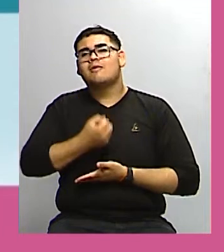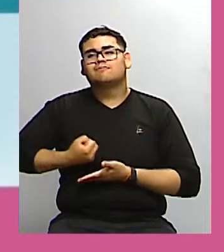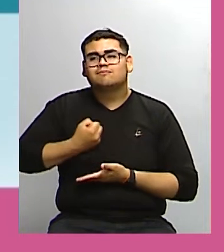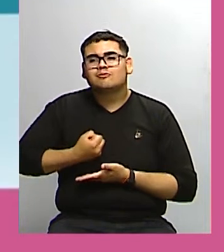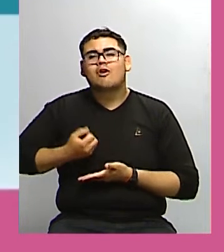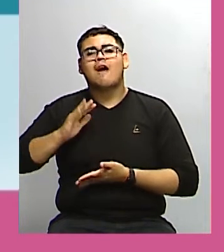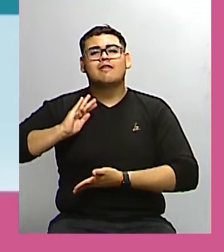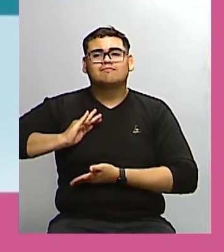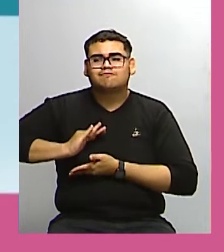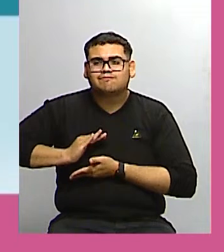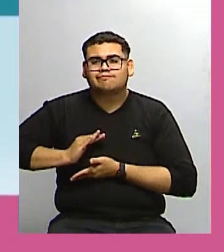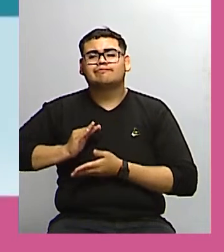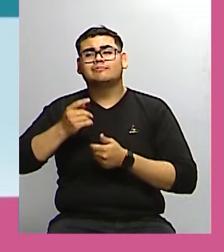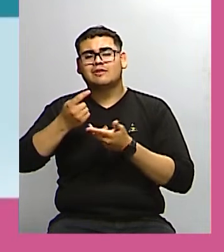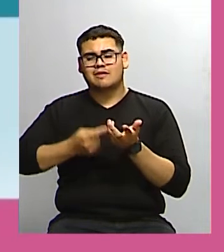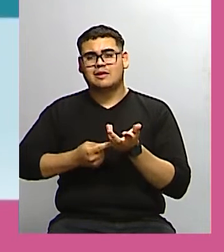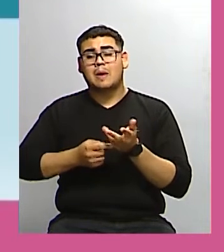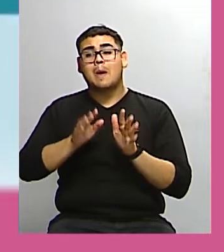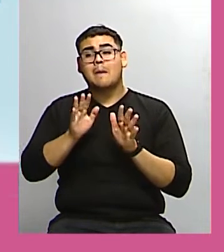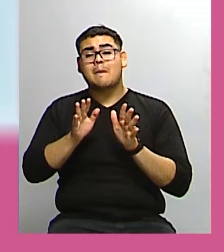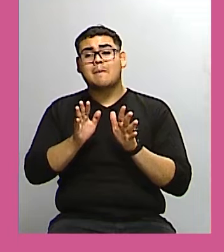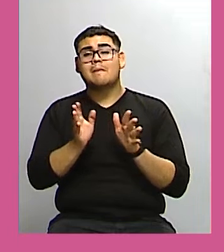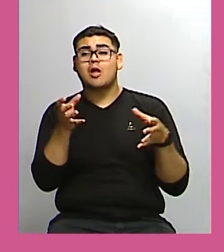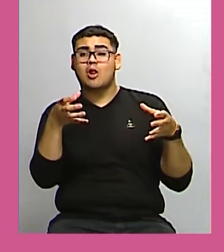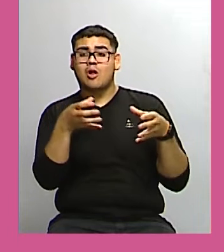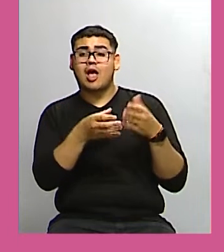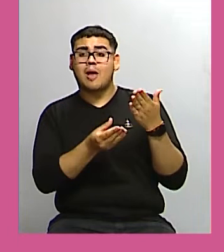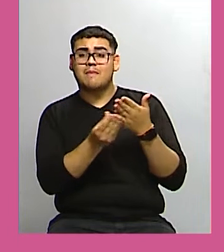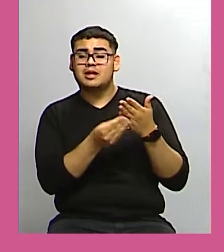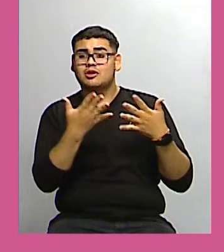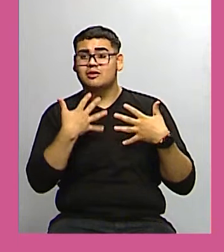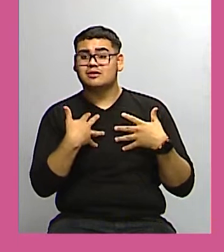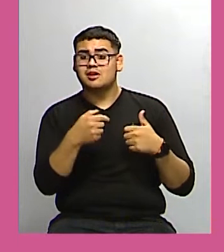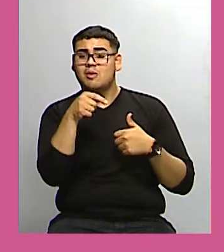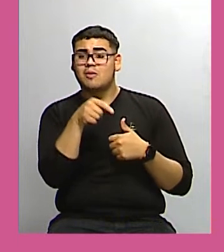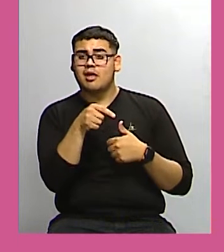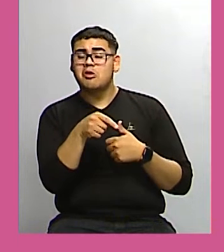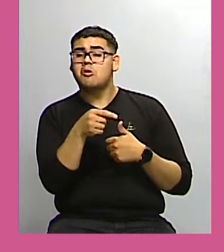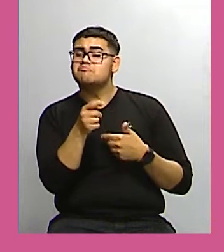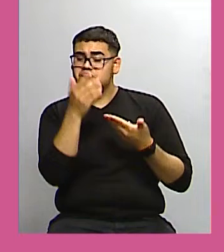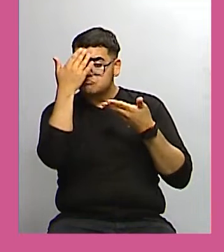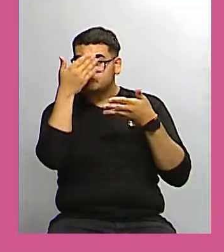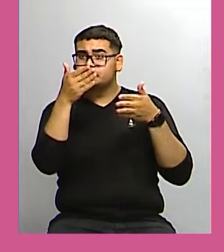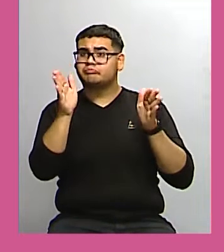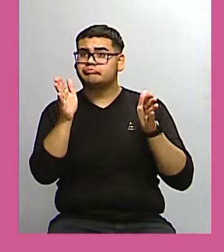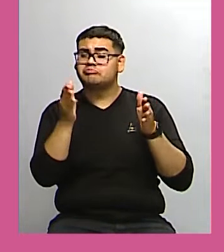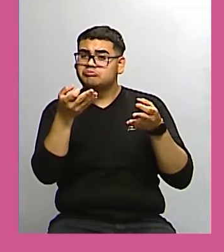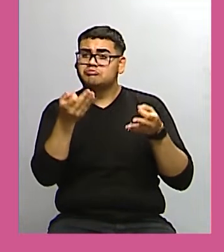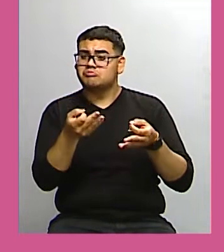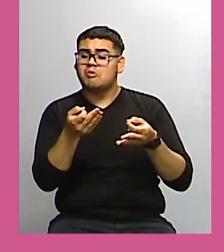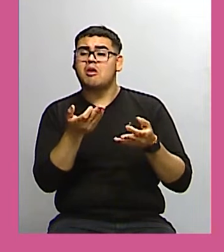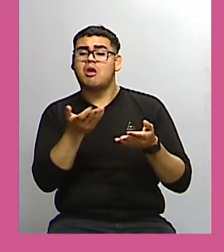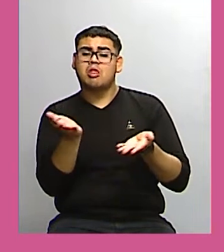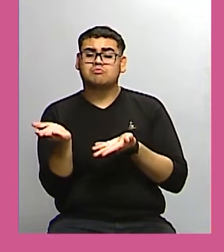mamografías. Pero hablando con la autoridad de aplicación, que es el Ministerio de Salud, que realmente han sido muy predispuestos en abrirnos las